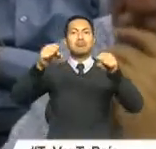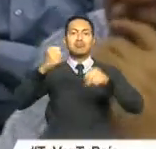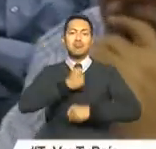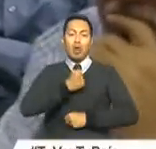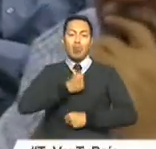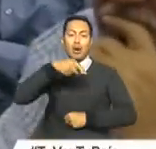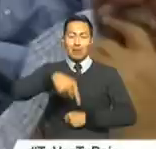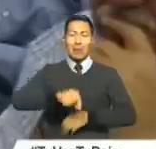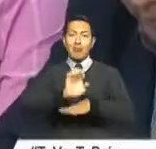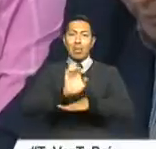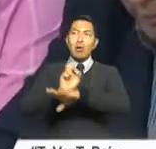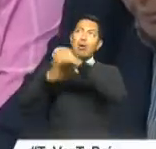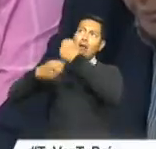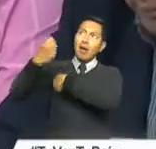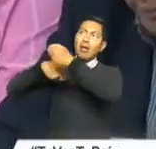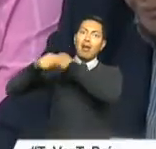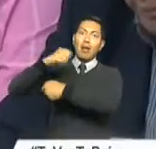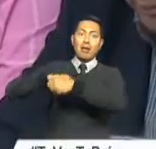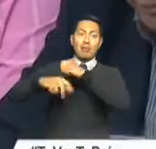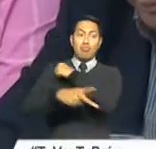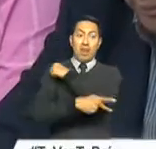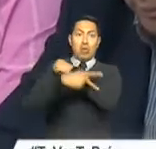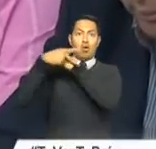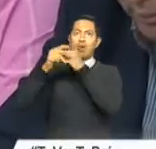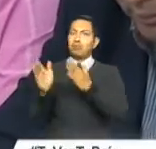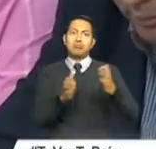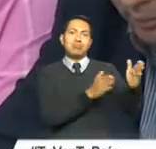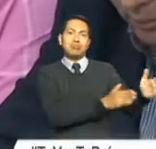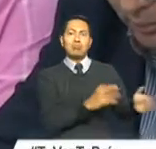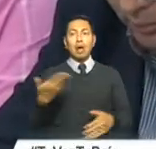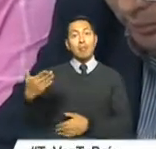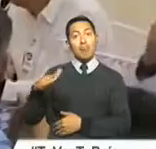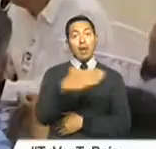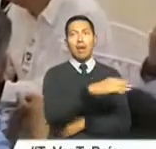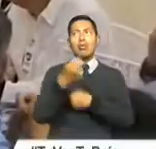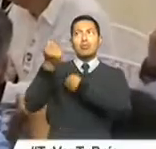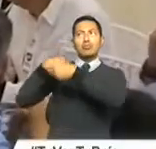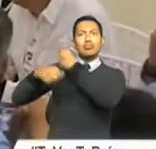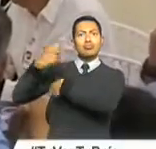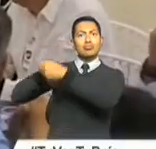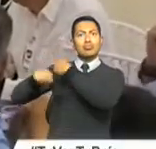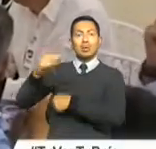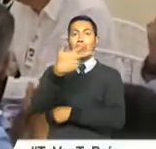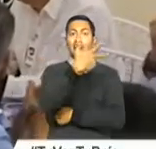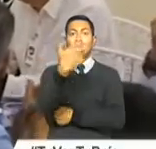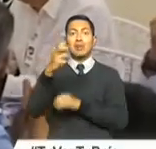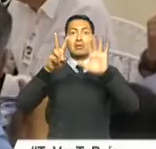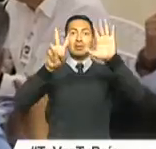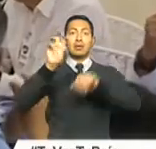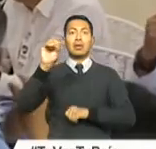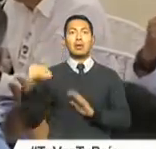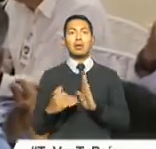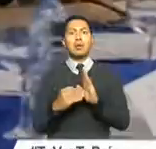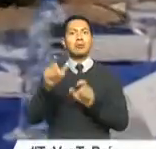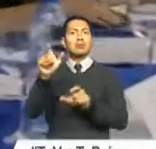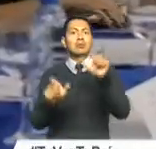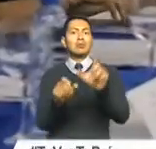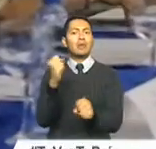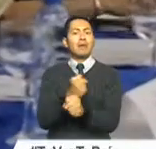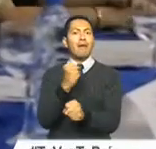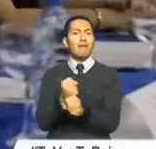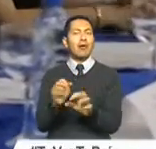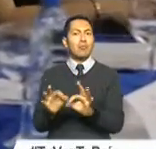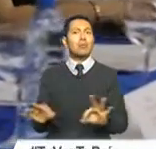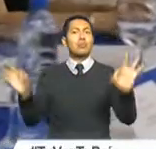petrolero y ha generado alrededor de 370.000 empleos directos. En lo que va del año, el sector camaronero ha traído divisas